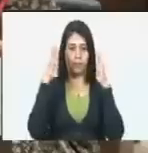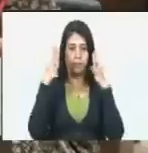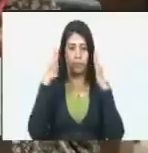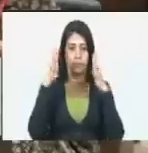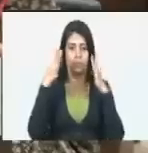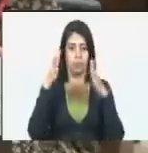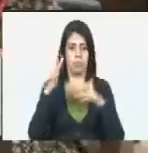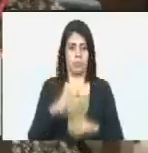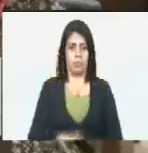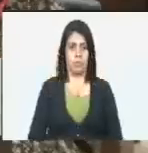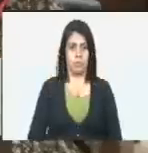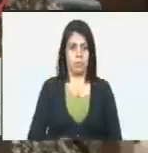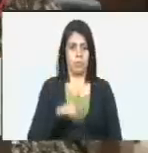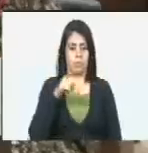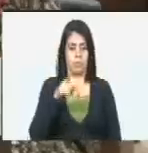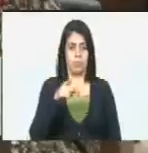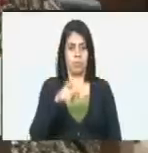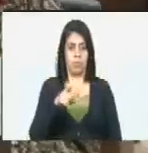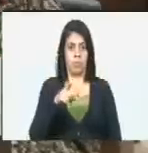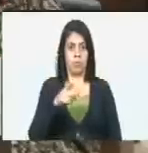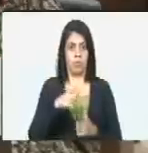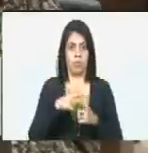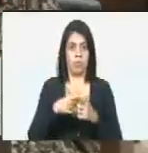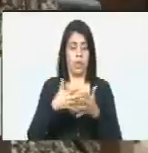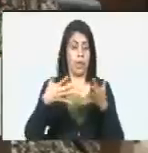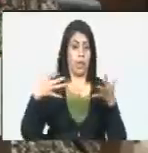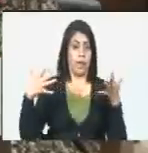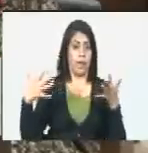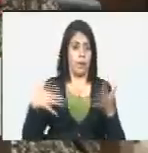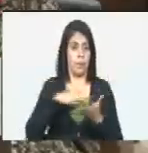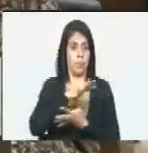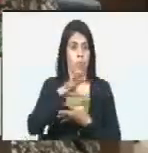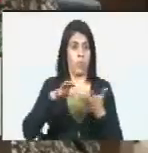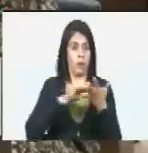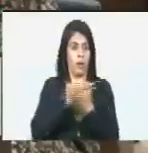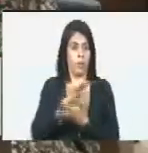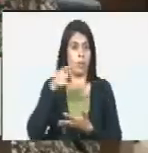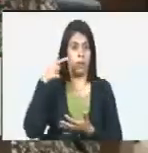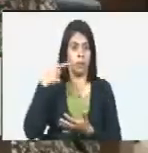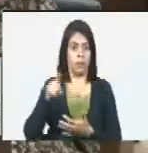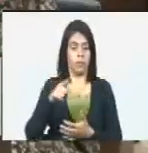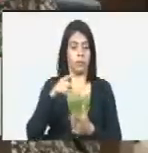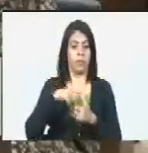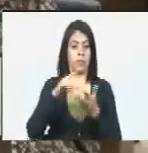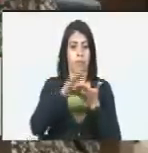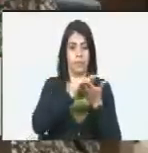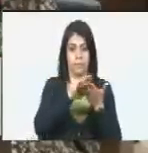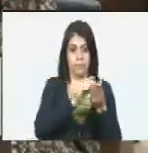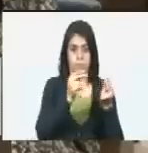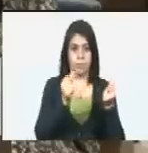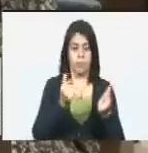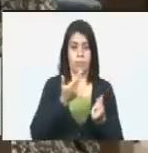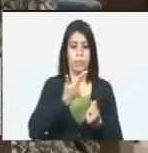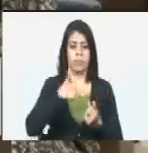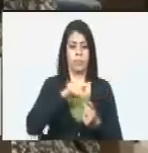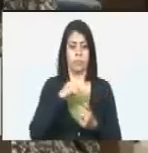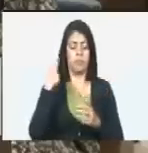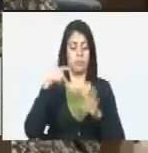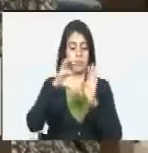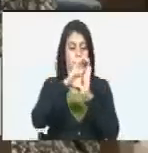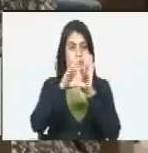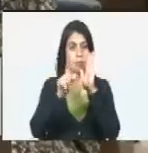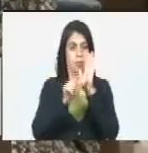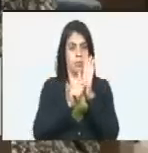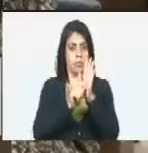Ese es uno de los grandes problemas que tendrán que resolver allá. Tenemos una constitución que nos los